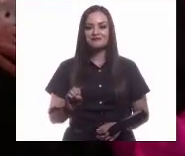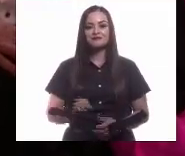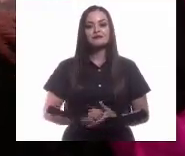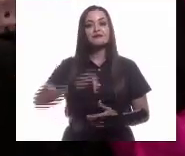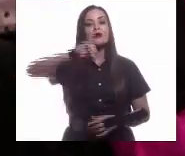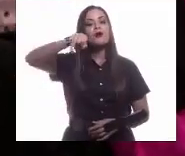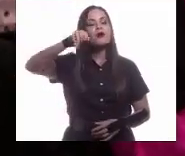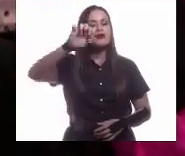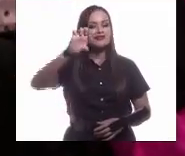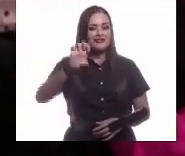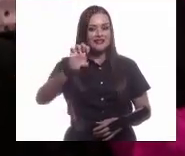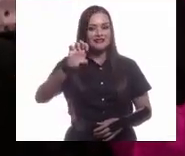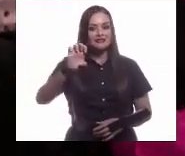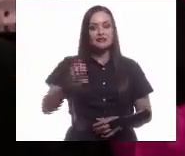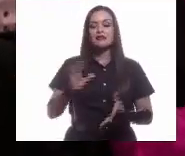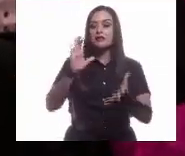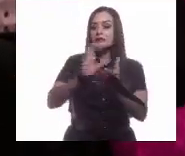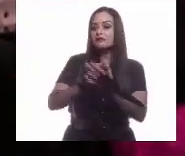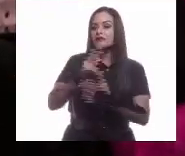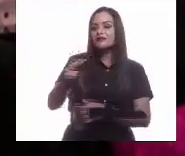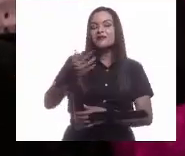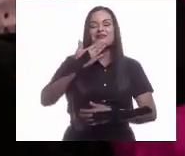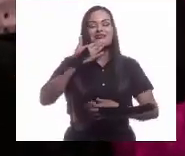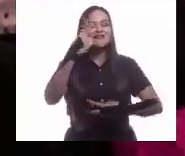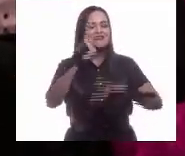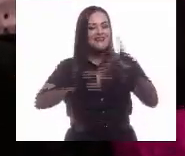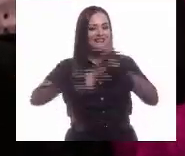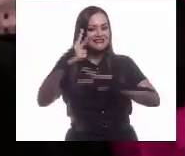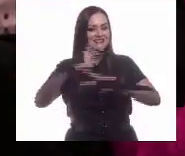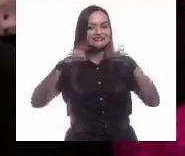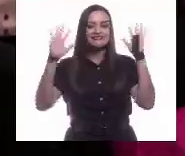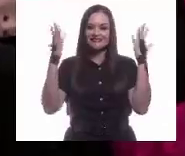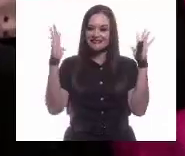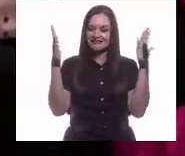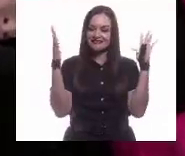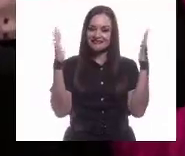Walter Valenzuela Costa, y a su señora esposa, bienvenidos.